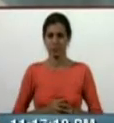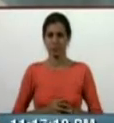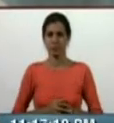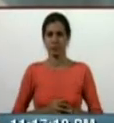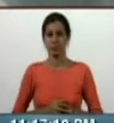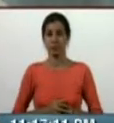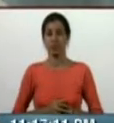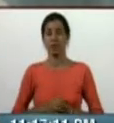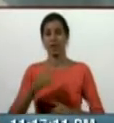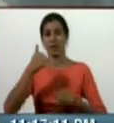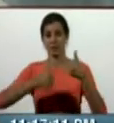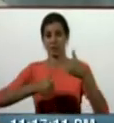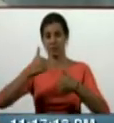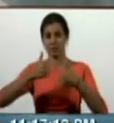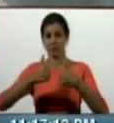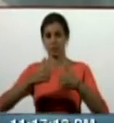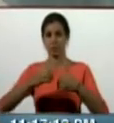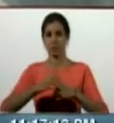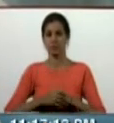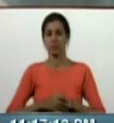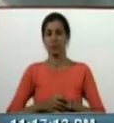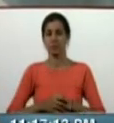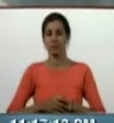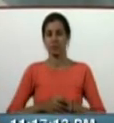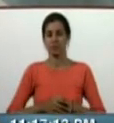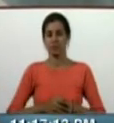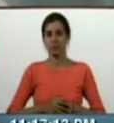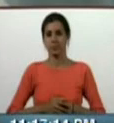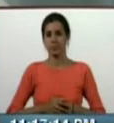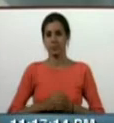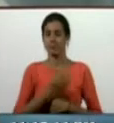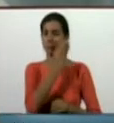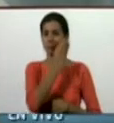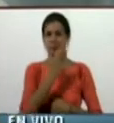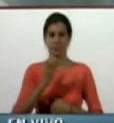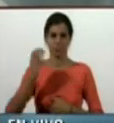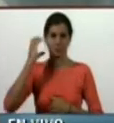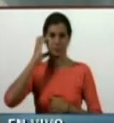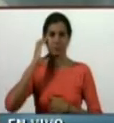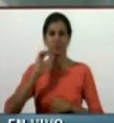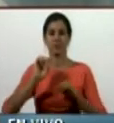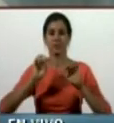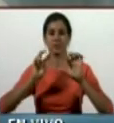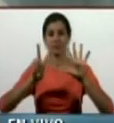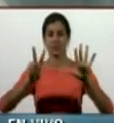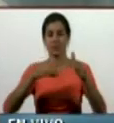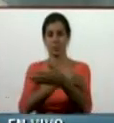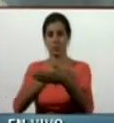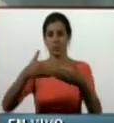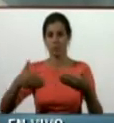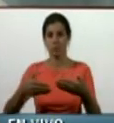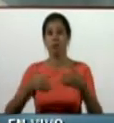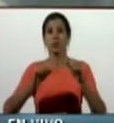El candidato Enrique Capriles Radonsky, con